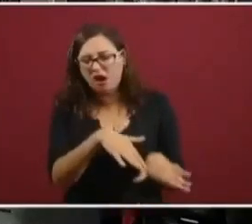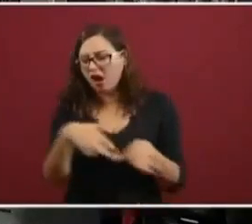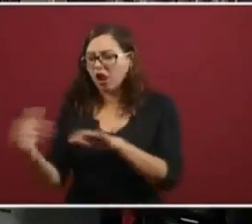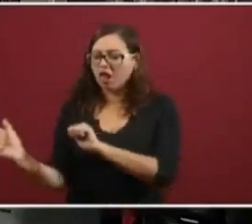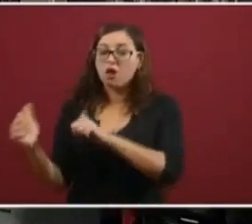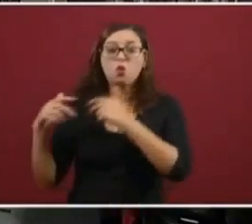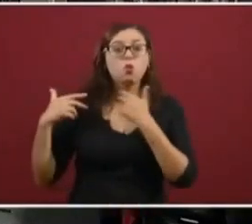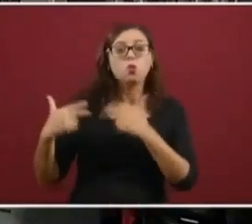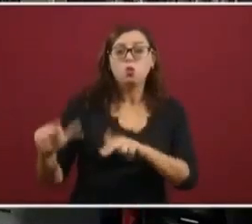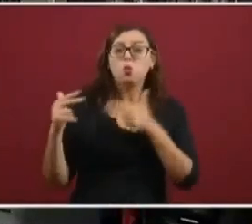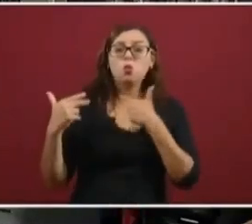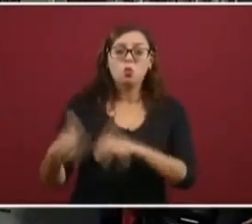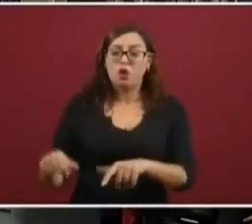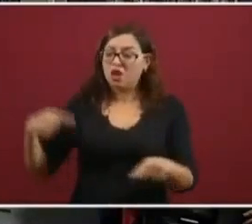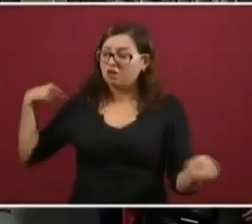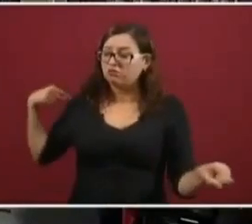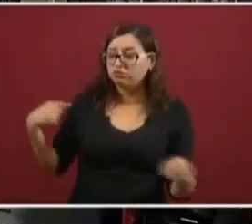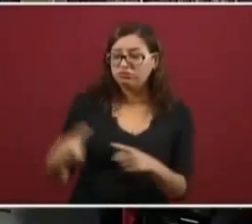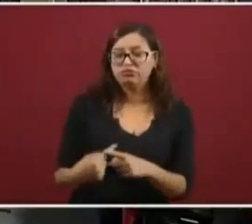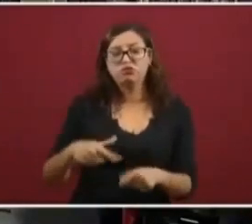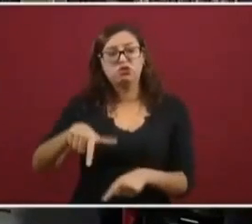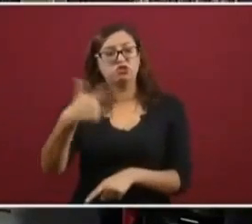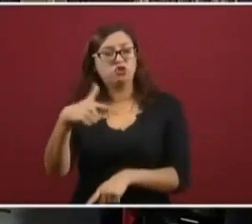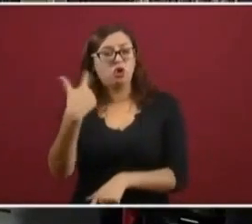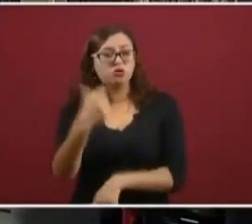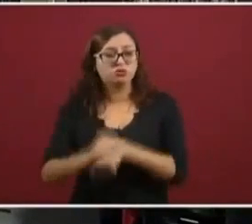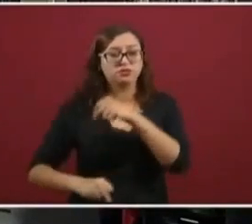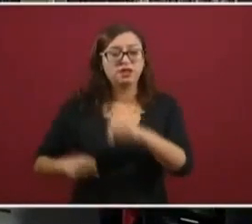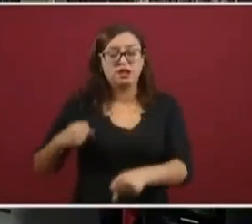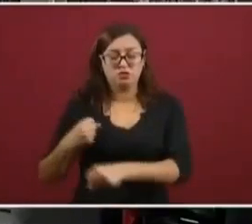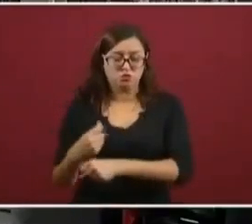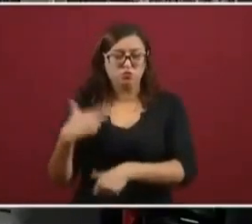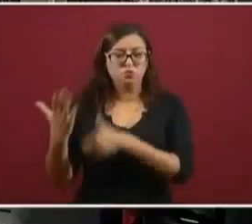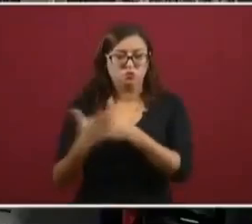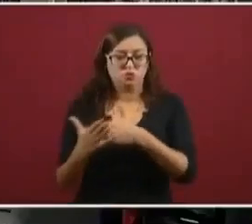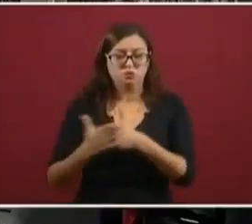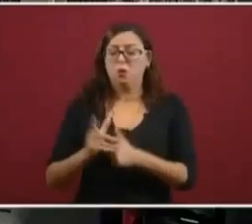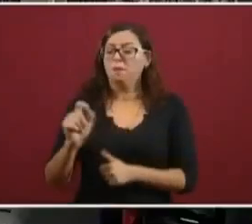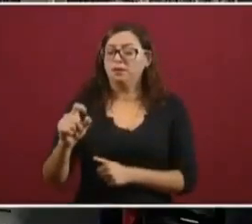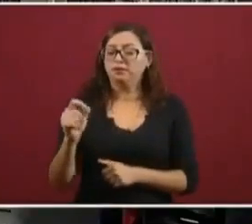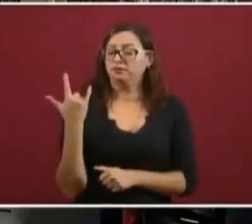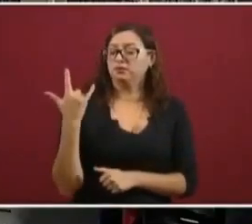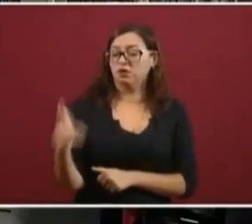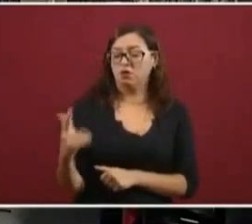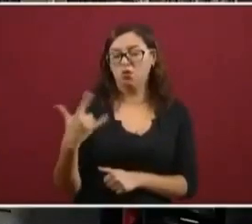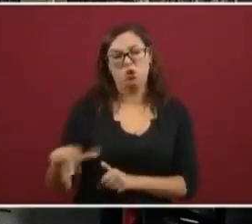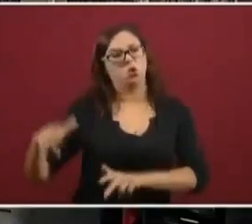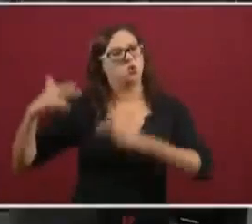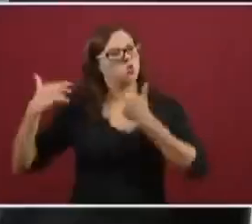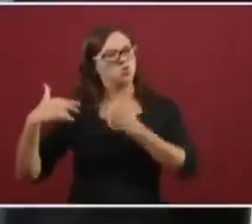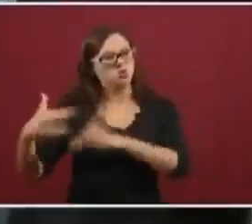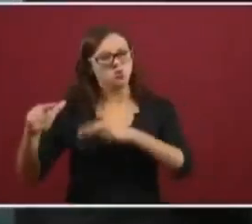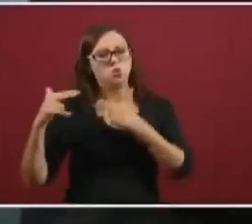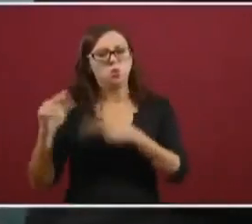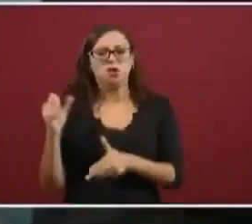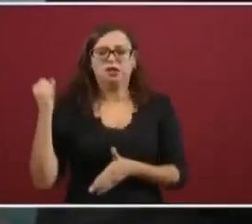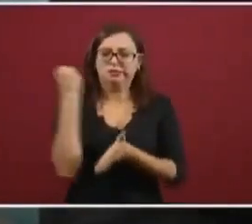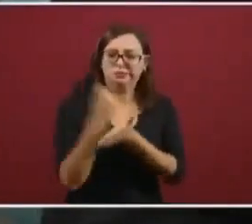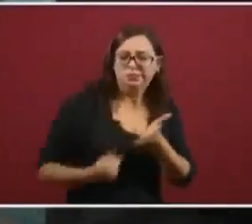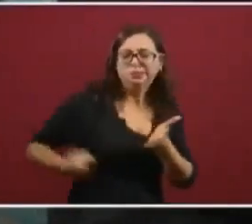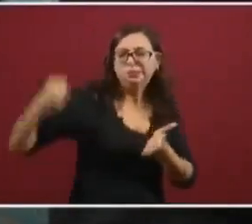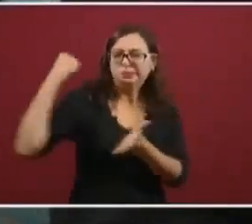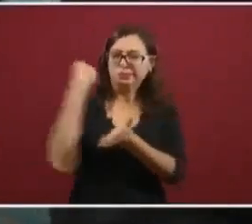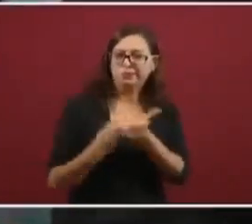cir 12 años este 30 de julio y siguen exigiendo que se